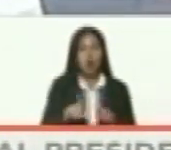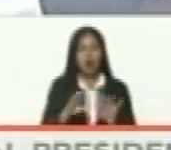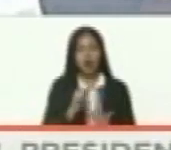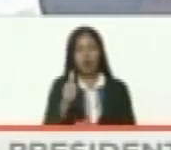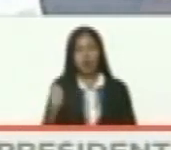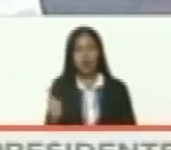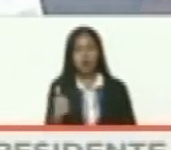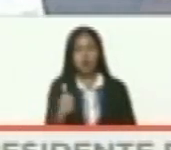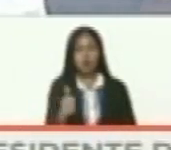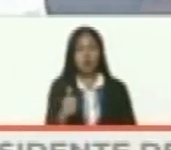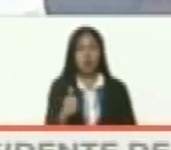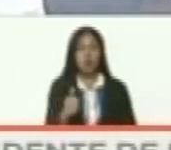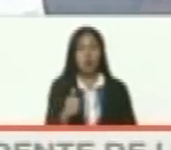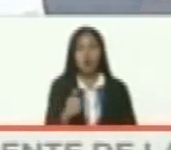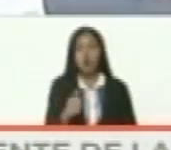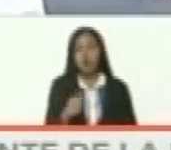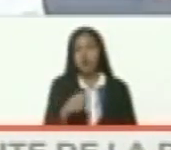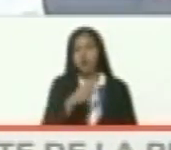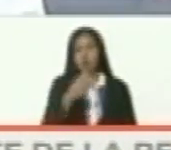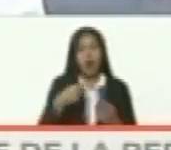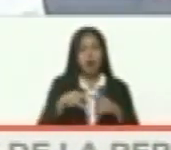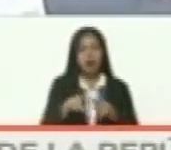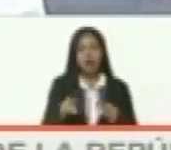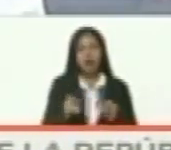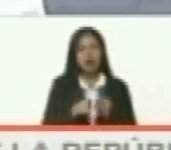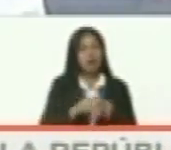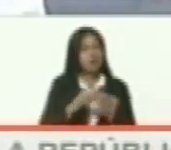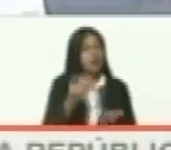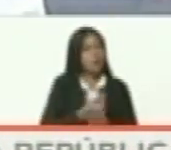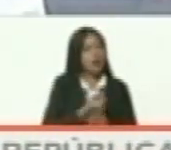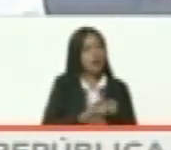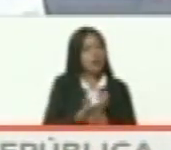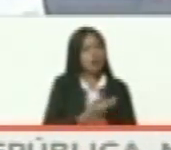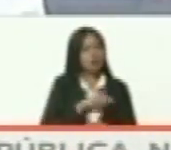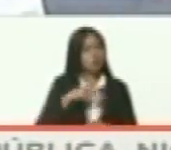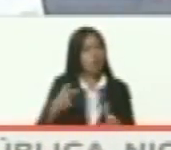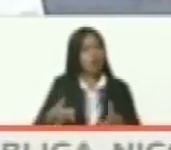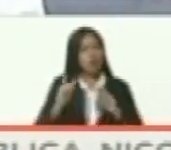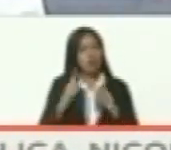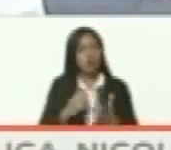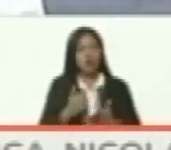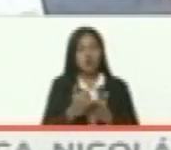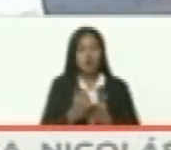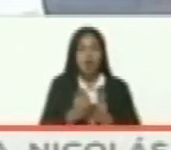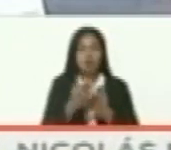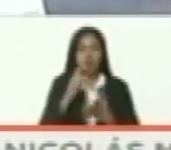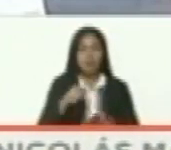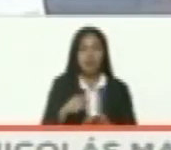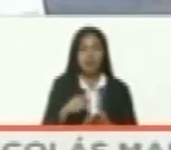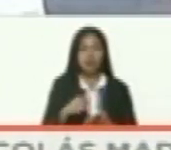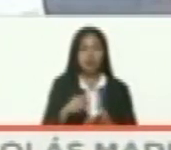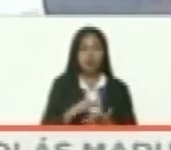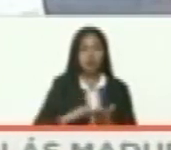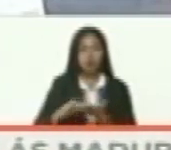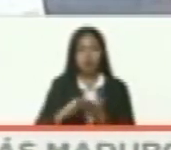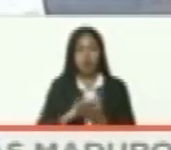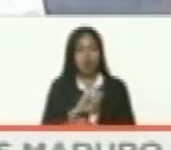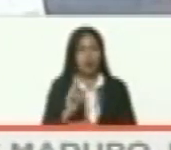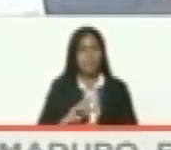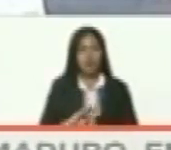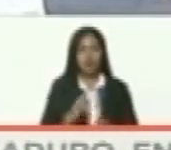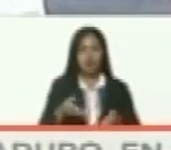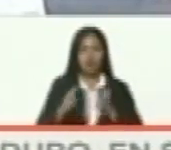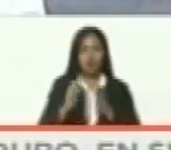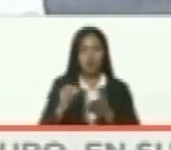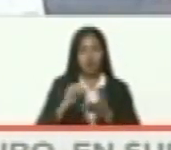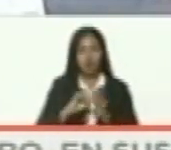pastores de la iglesia evangélica, estoy listos para ayudarlos a recuperar, a